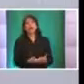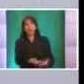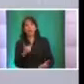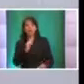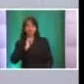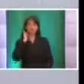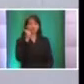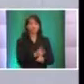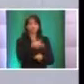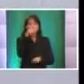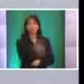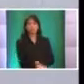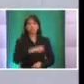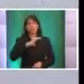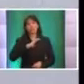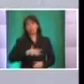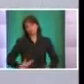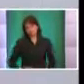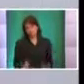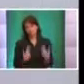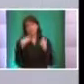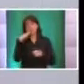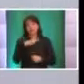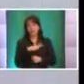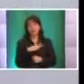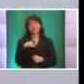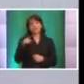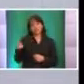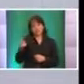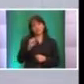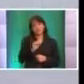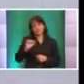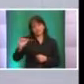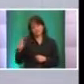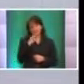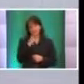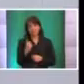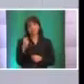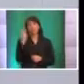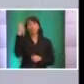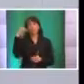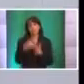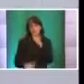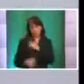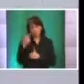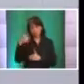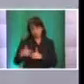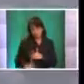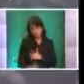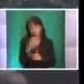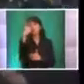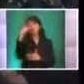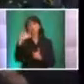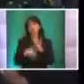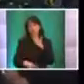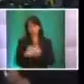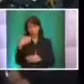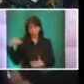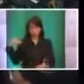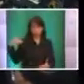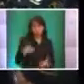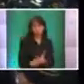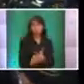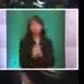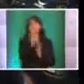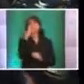tema de la seguridad, donde asegura han disminuido los ataques contra la población civil por parte de grupos delictivos.